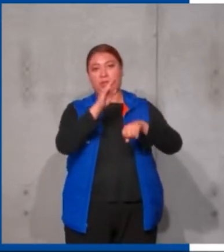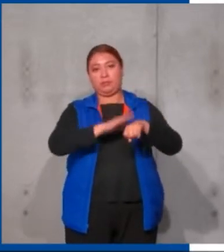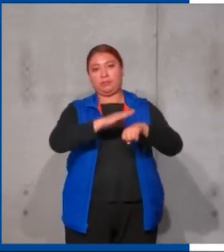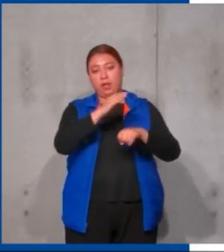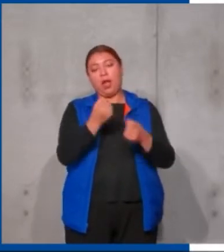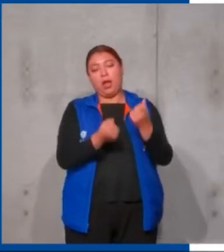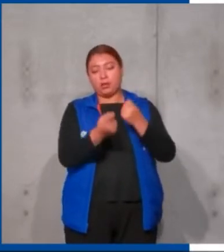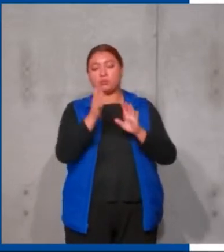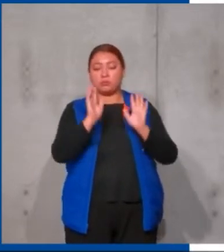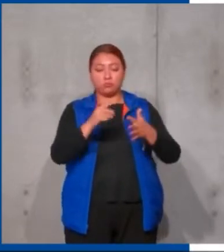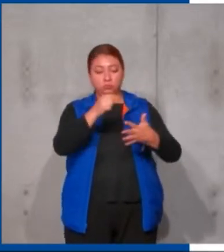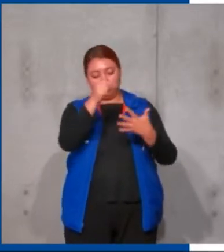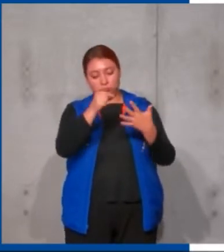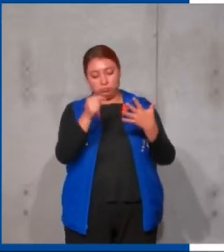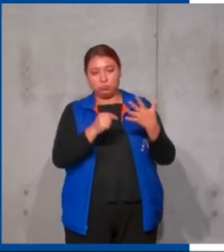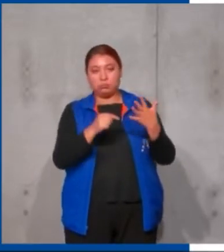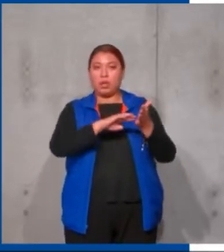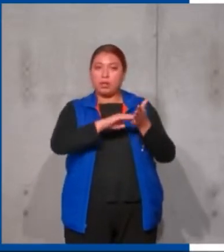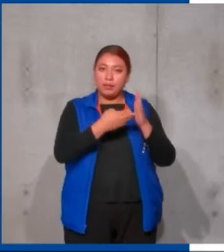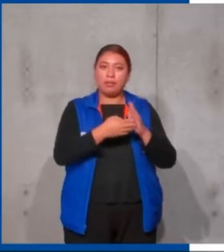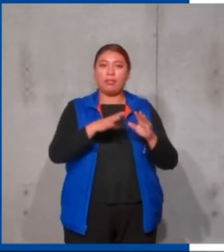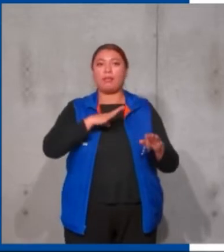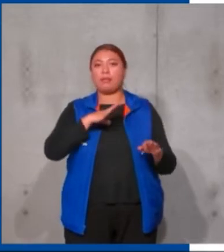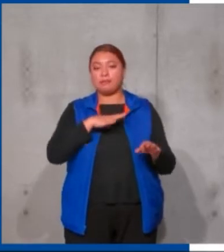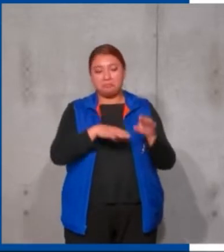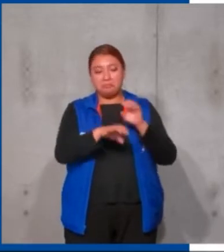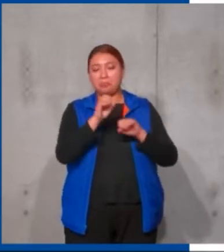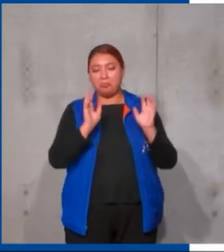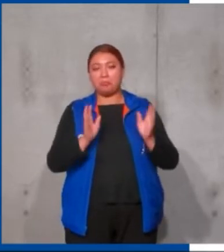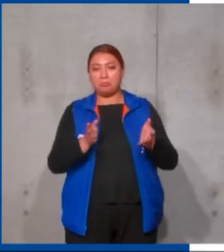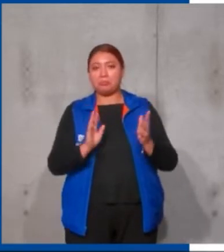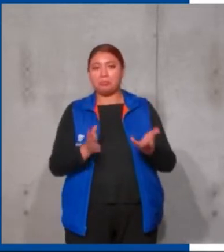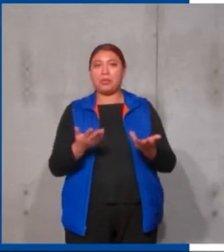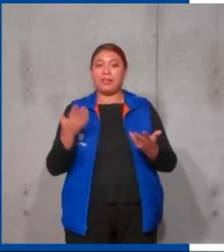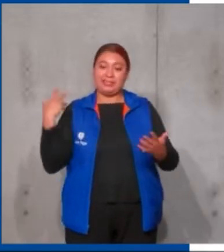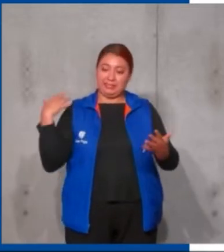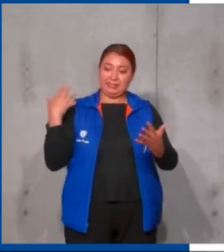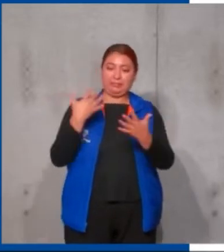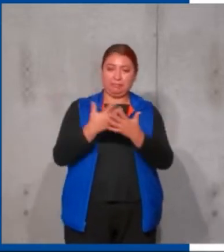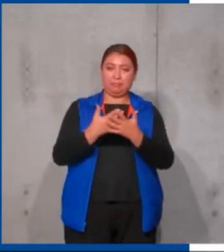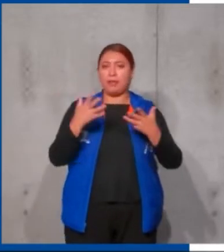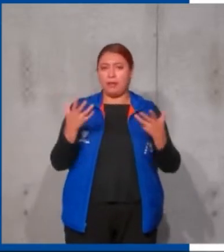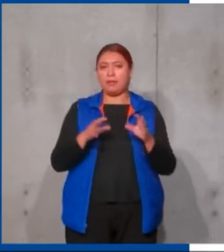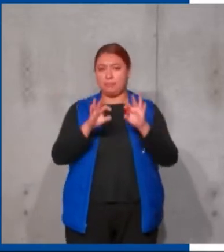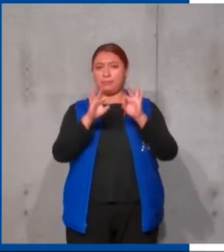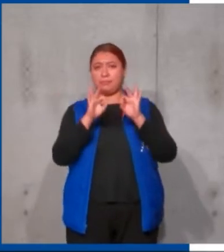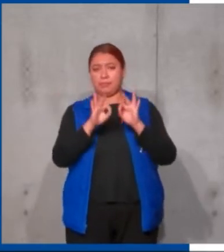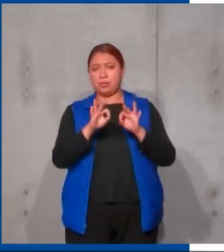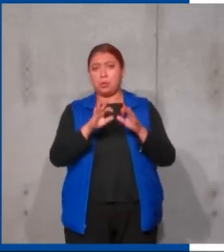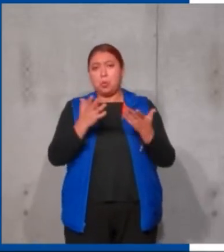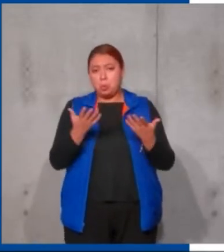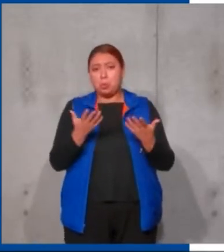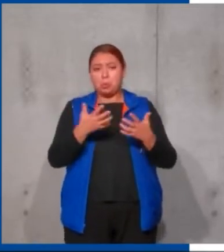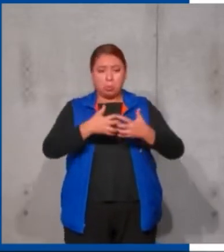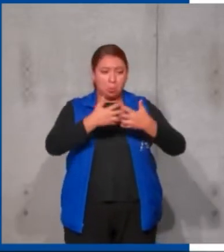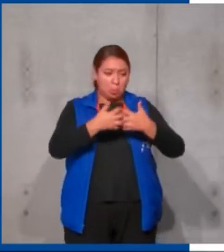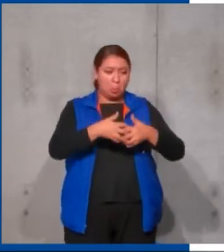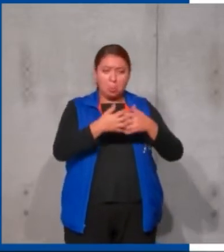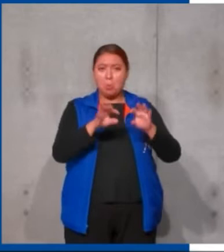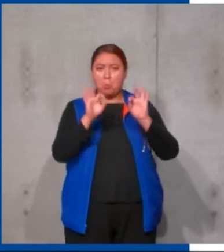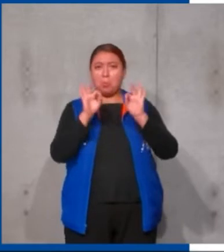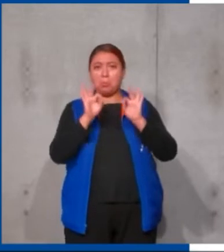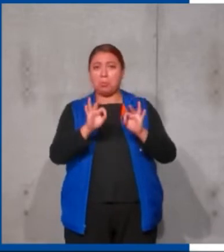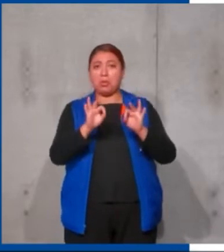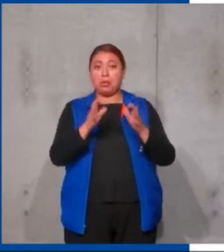unos que ya están consolidados, o sea, hay estrategias que la empresa ya ha venido realizando desde hace muchos años y que les han